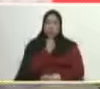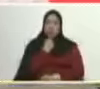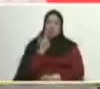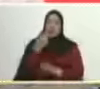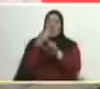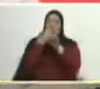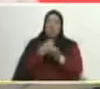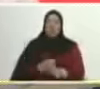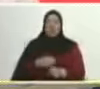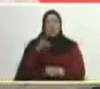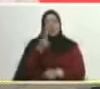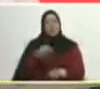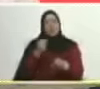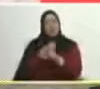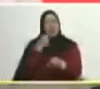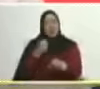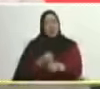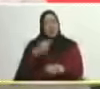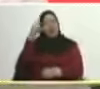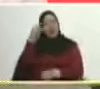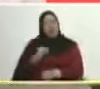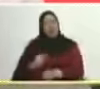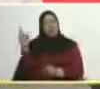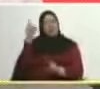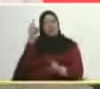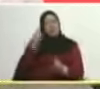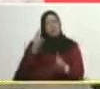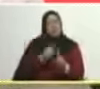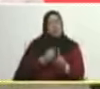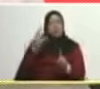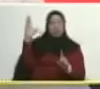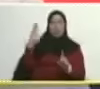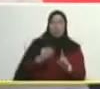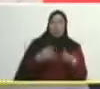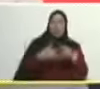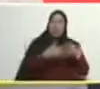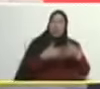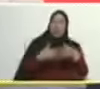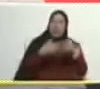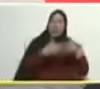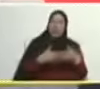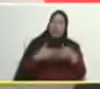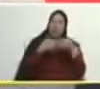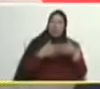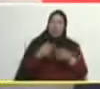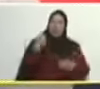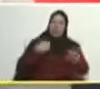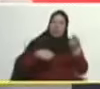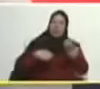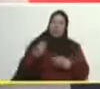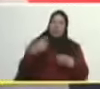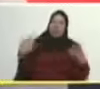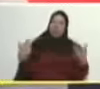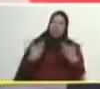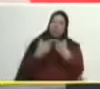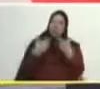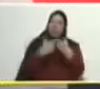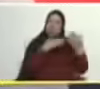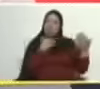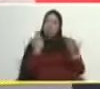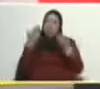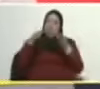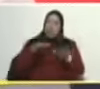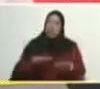espera que ignore cuánto hay de complicidad por parte del imperio norteamericano en esta desvergonzada masacre?